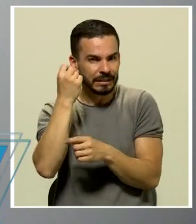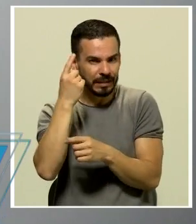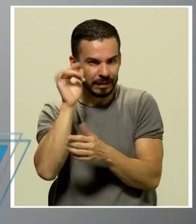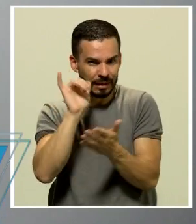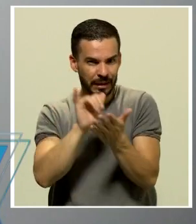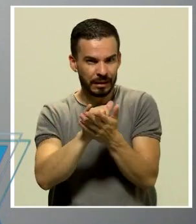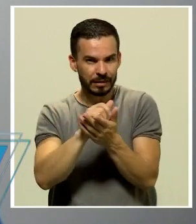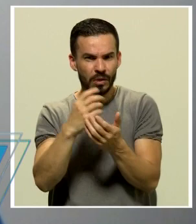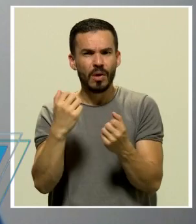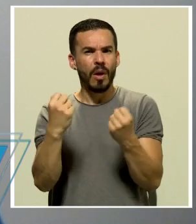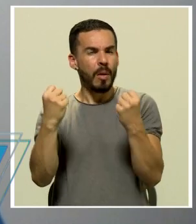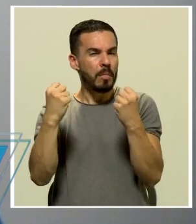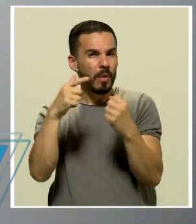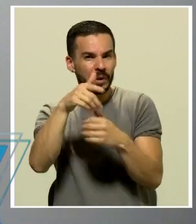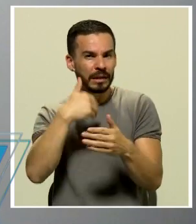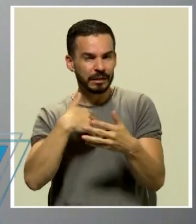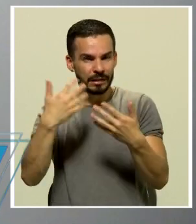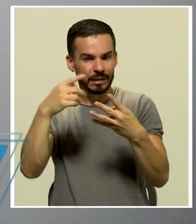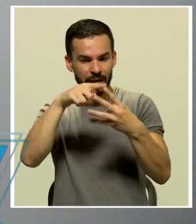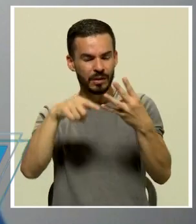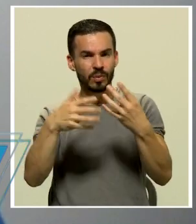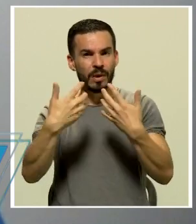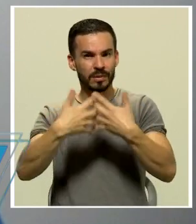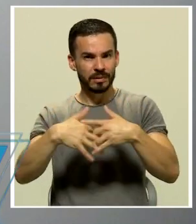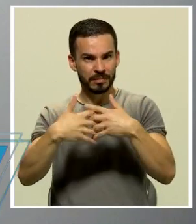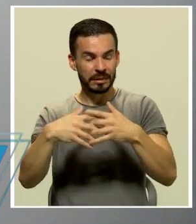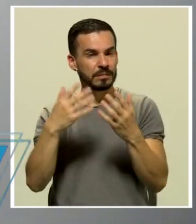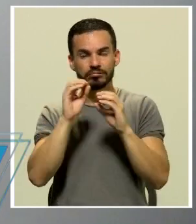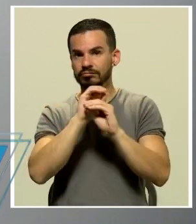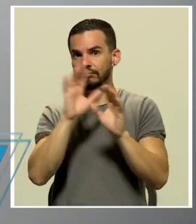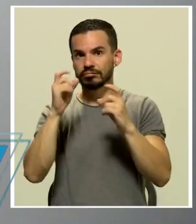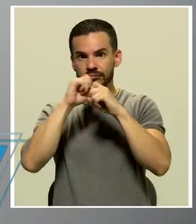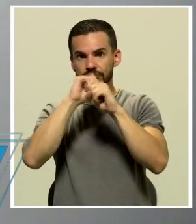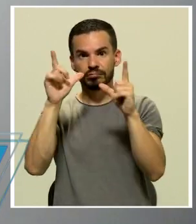el poder que acumulan esas empresas es increíble.